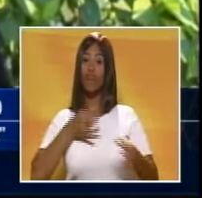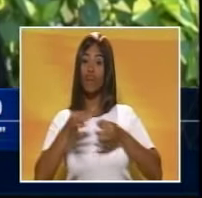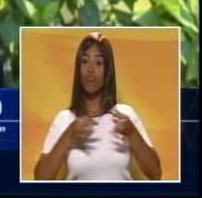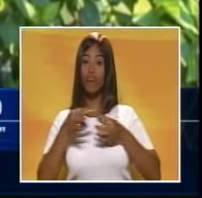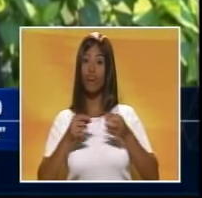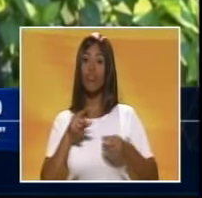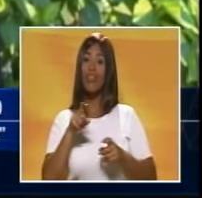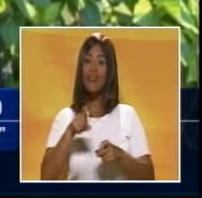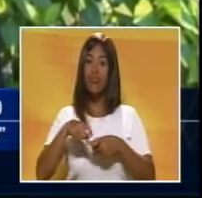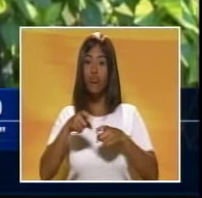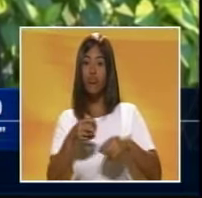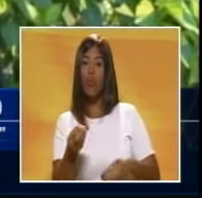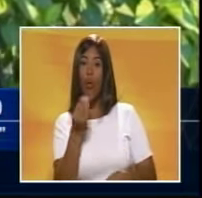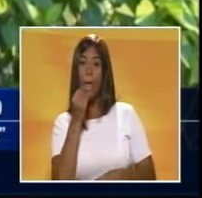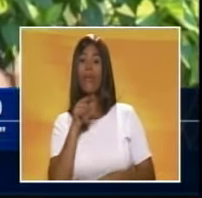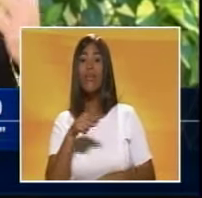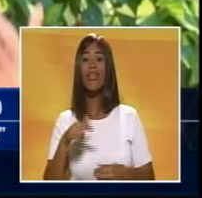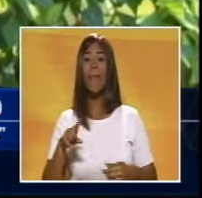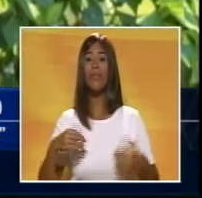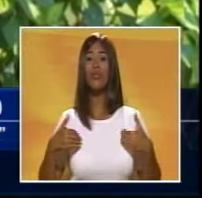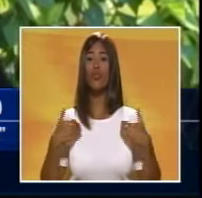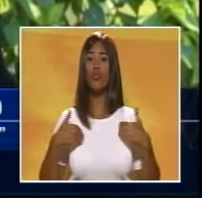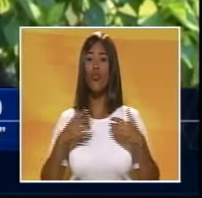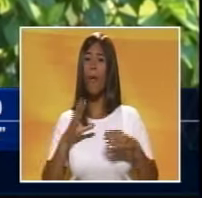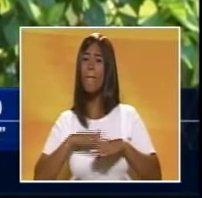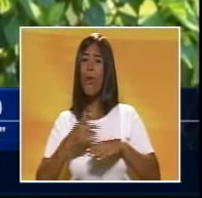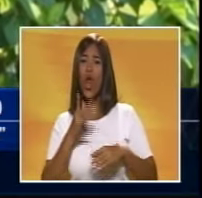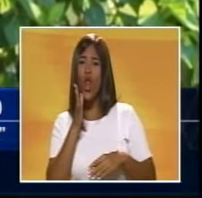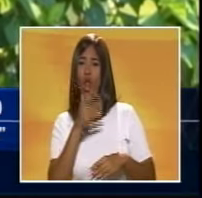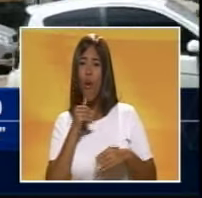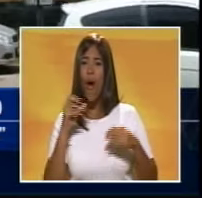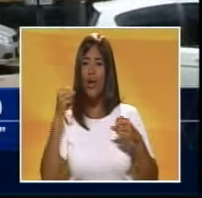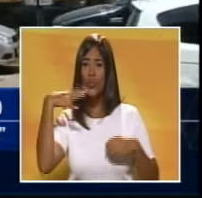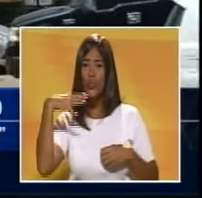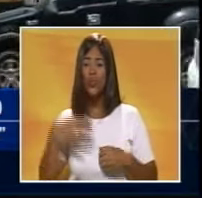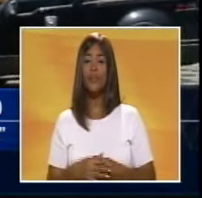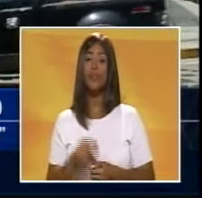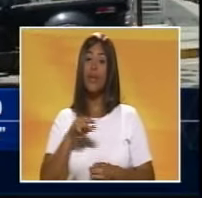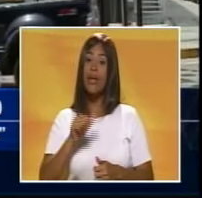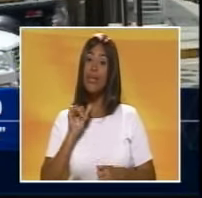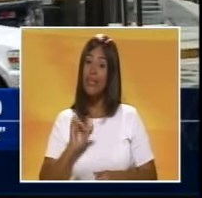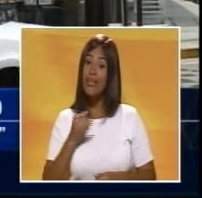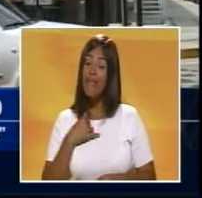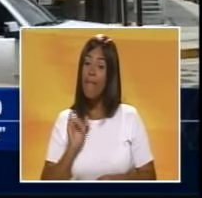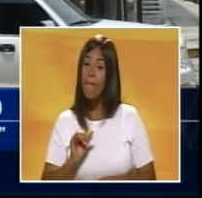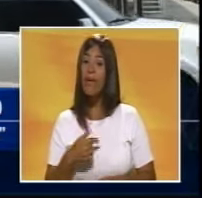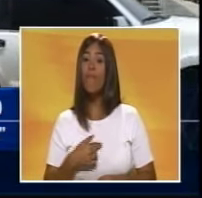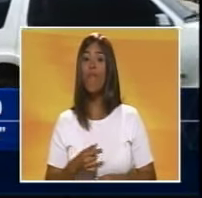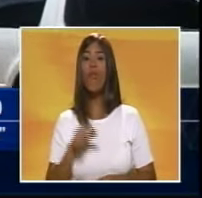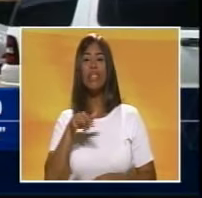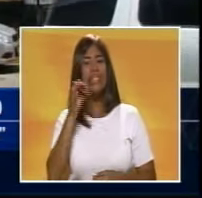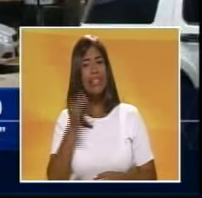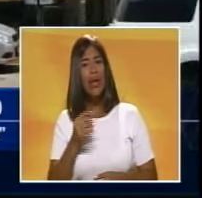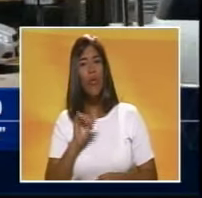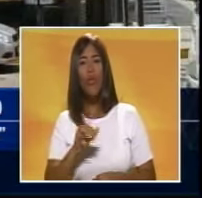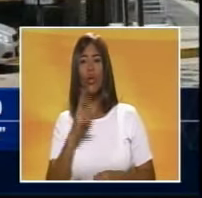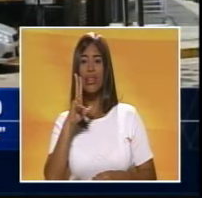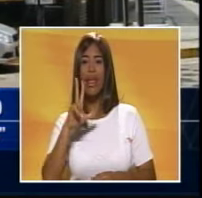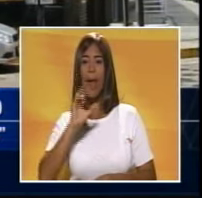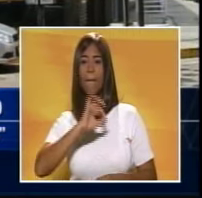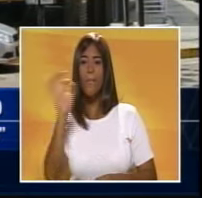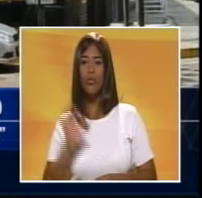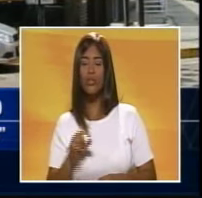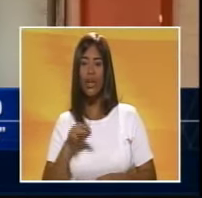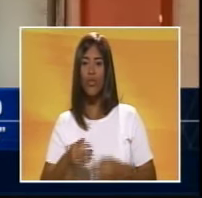sector agroalimentario ha sido el más afectado durante las fallas del sistema eléctrico. Asimismo, afirmó que apenas un 3% de los